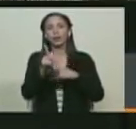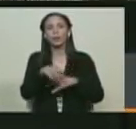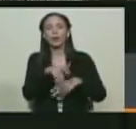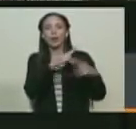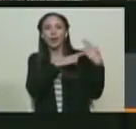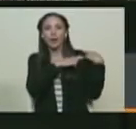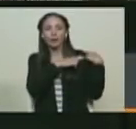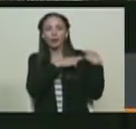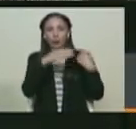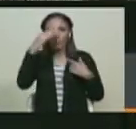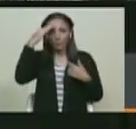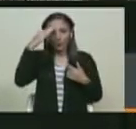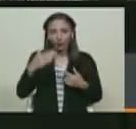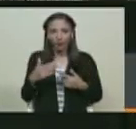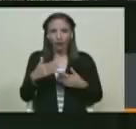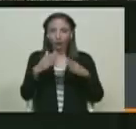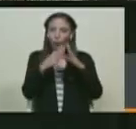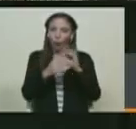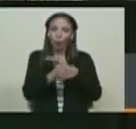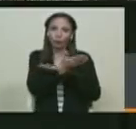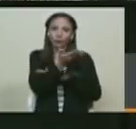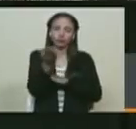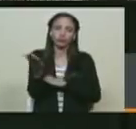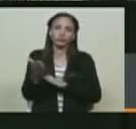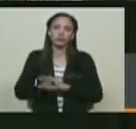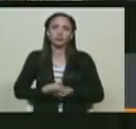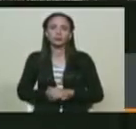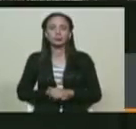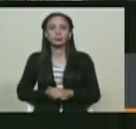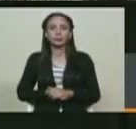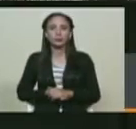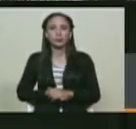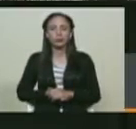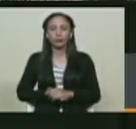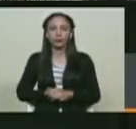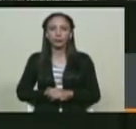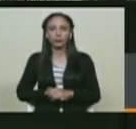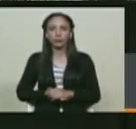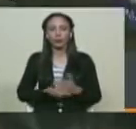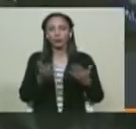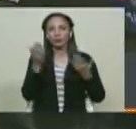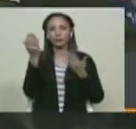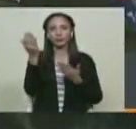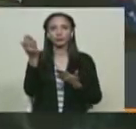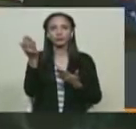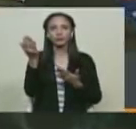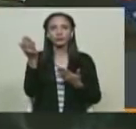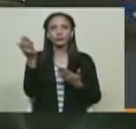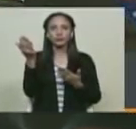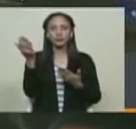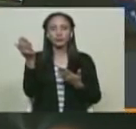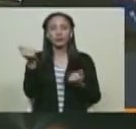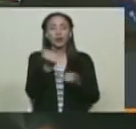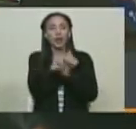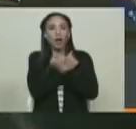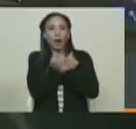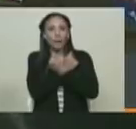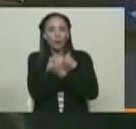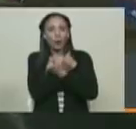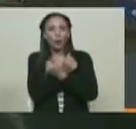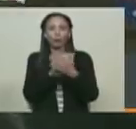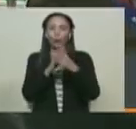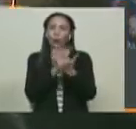Cabello y el General Zabarce, comandante de la SODI Caracas. Mi abrazo, mis felicitaciones